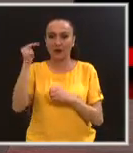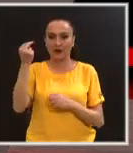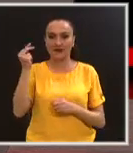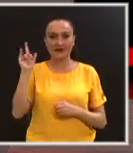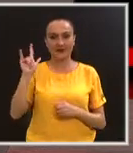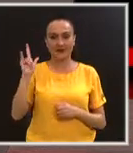noches